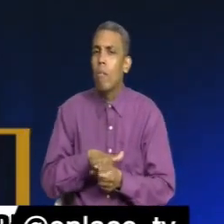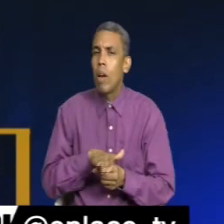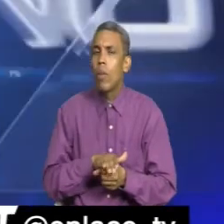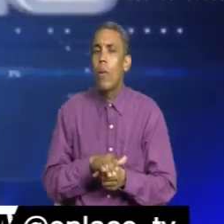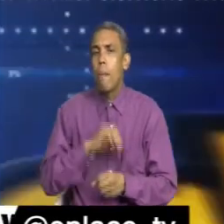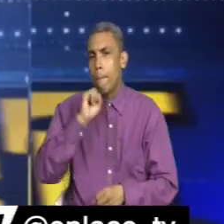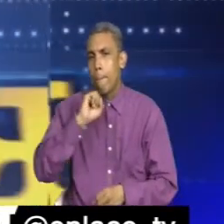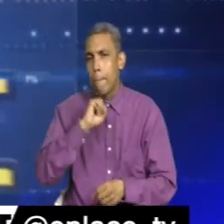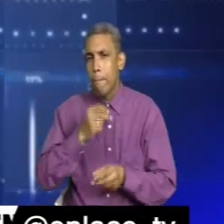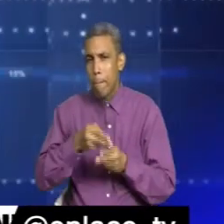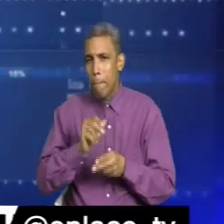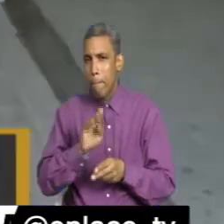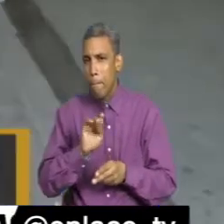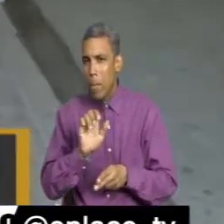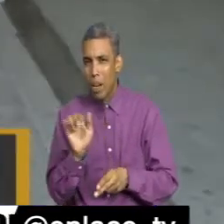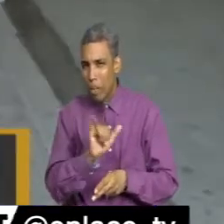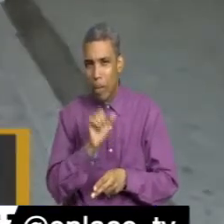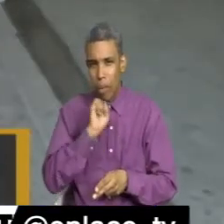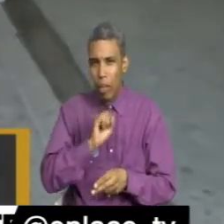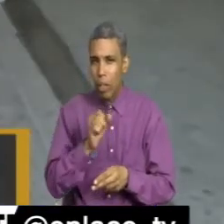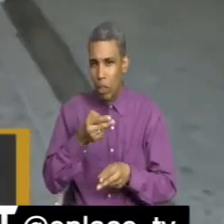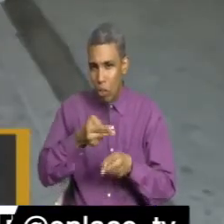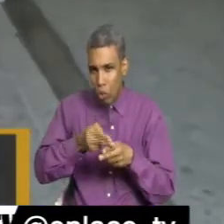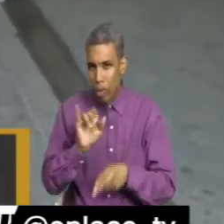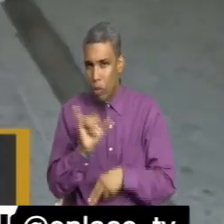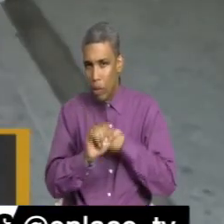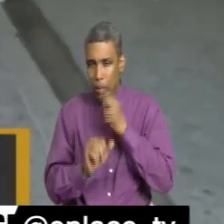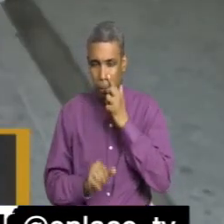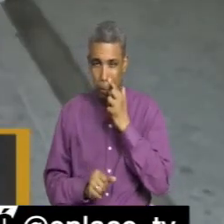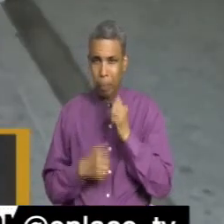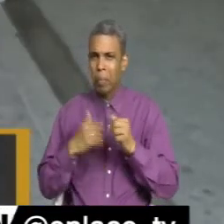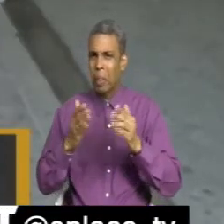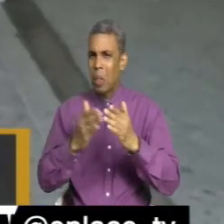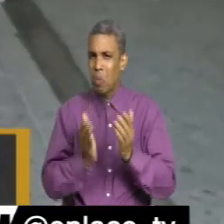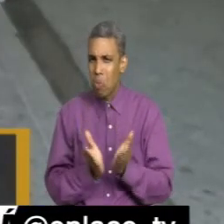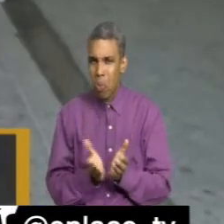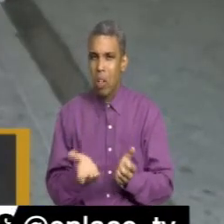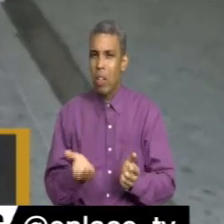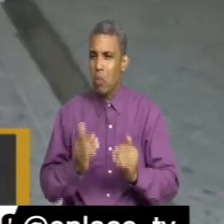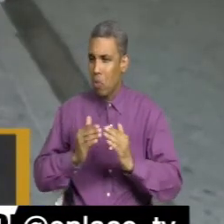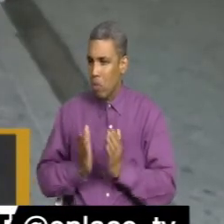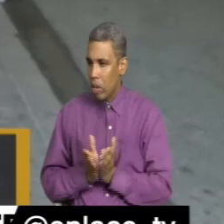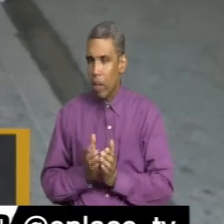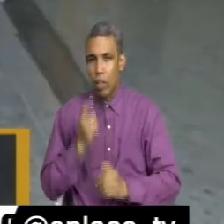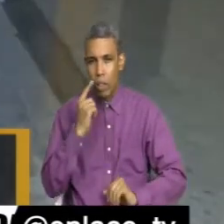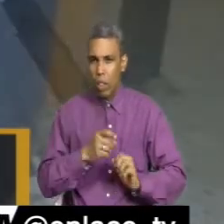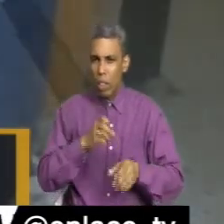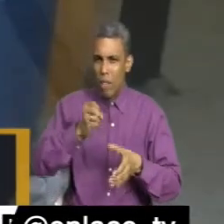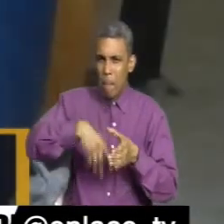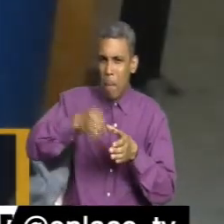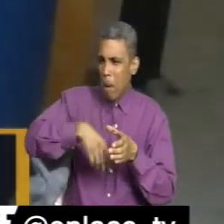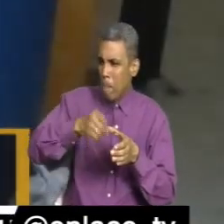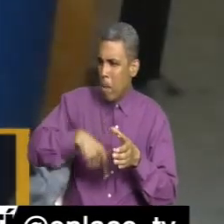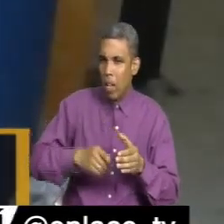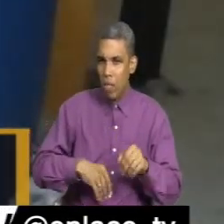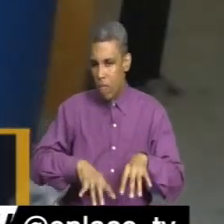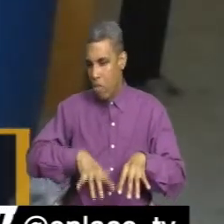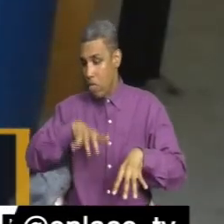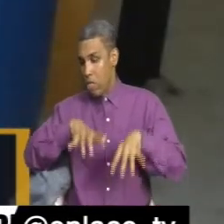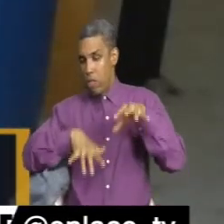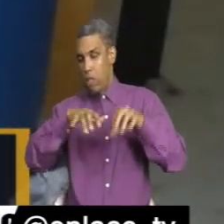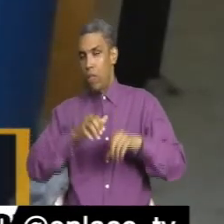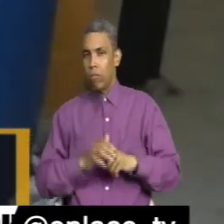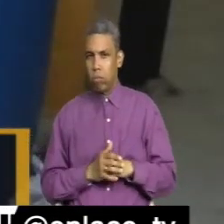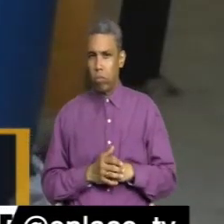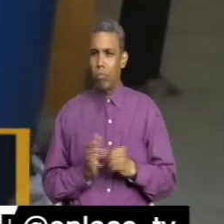Bermeja. La comunidad educativa denuncia lo que se ve en las imágenes, cestas de basura copadas sin que nadie les haga